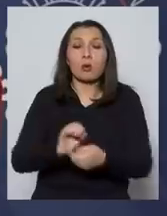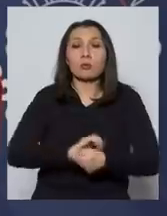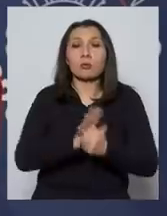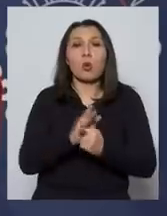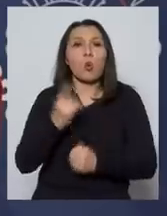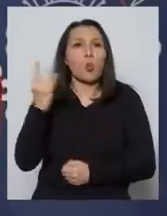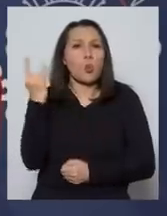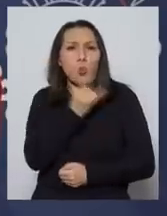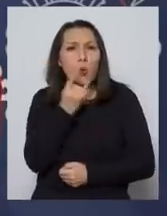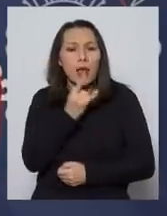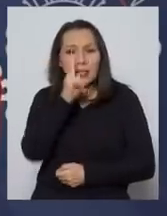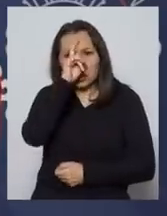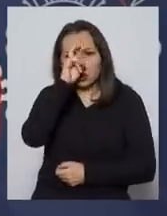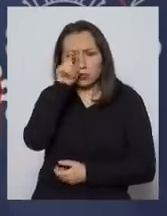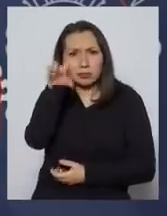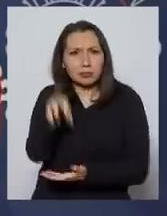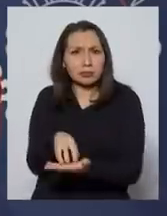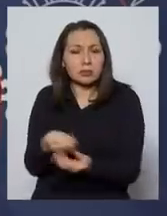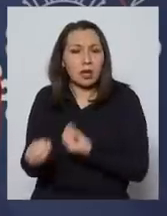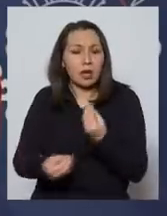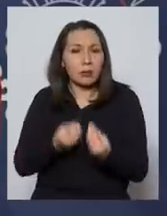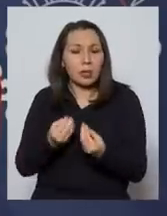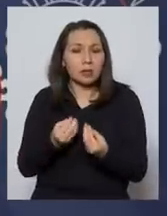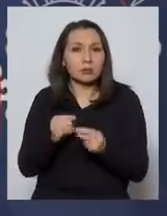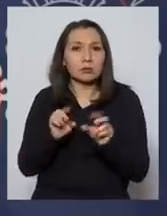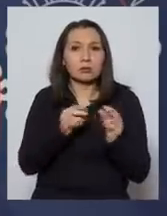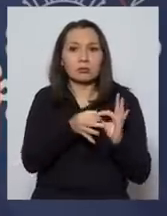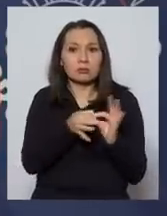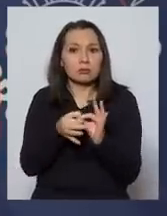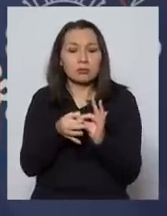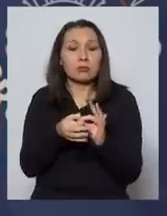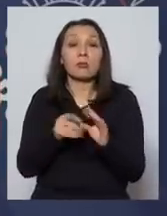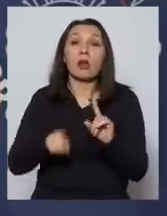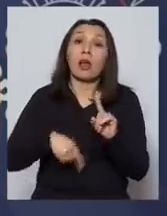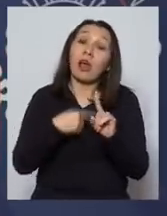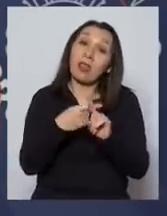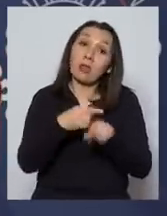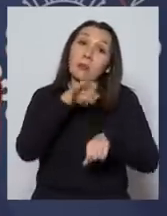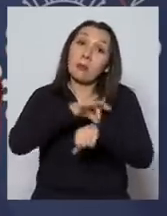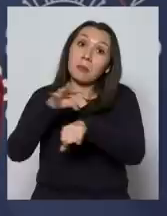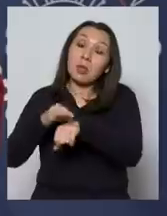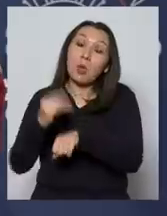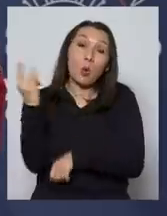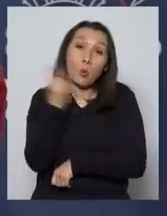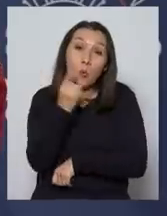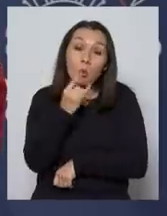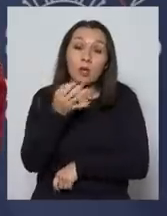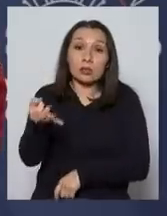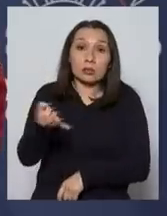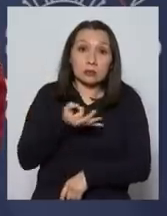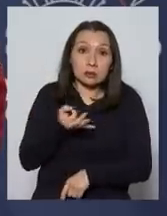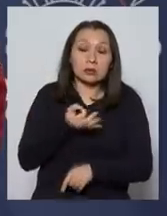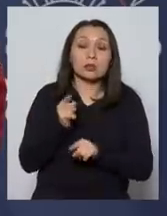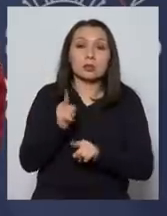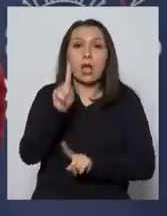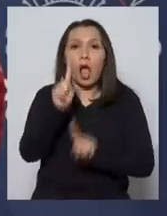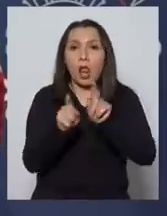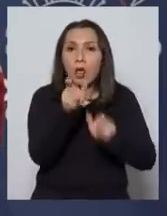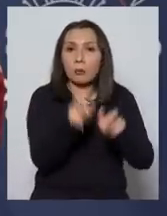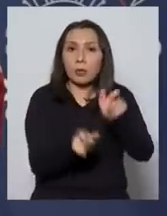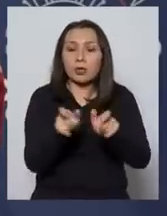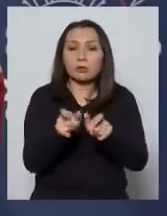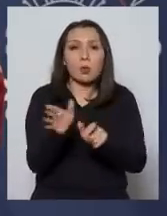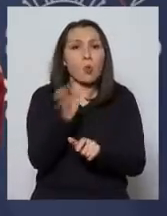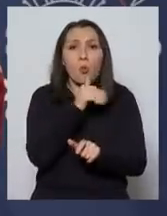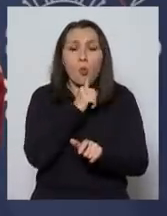las urgencias. ¿Por qué está ocurriendo este fenómeno? Y además los médicos de urgencia dicen que hay gente que